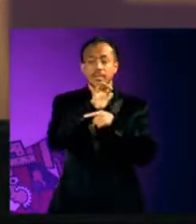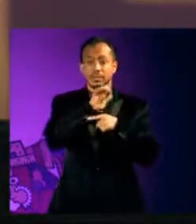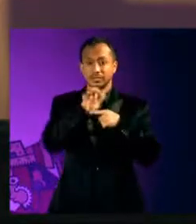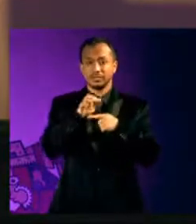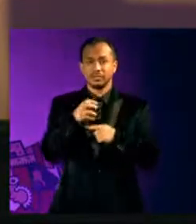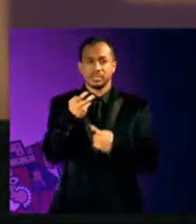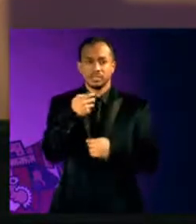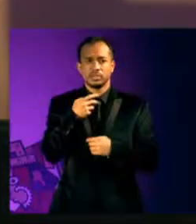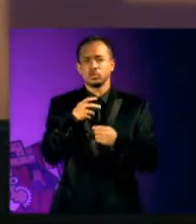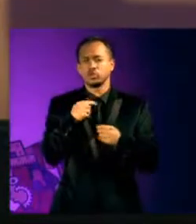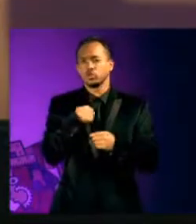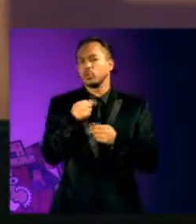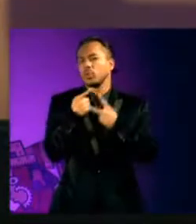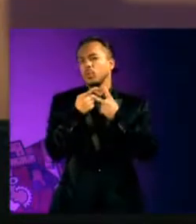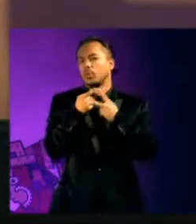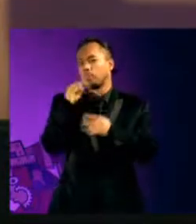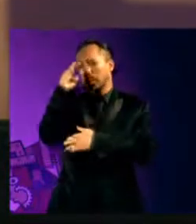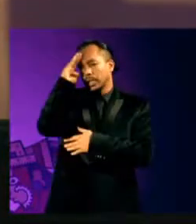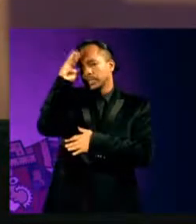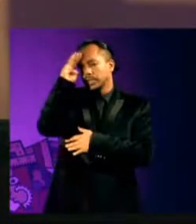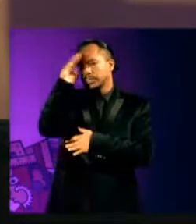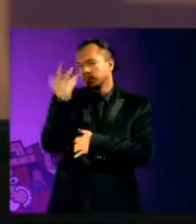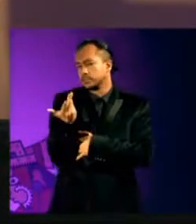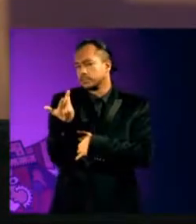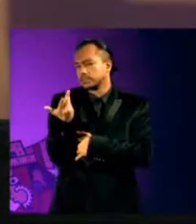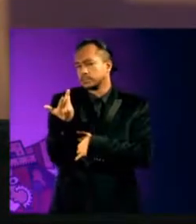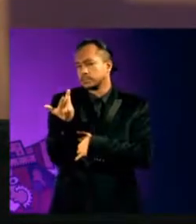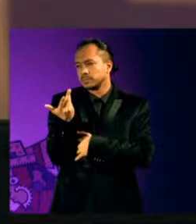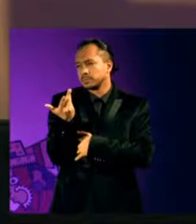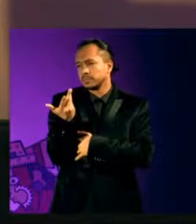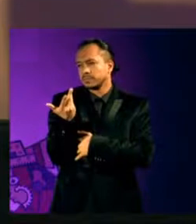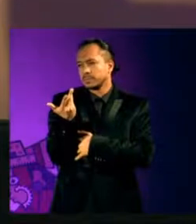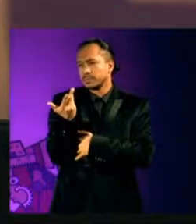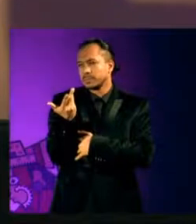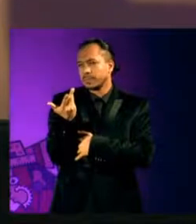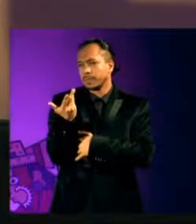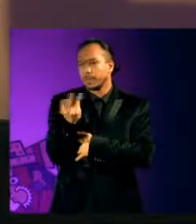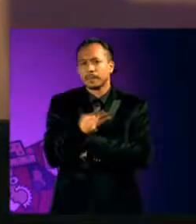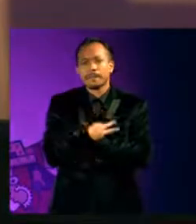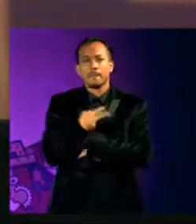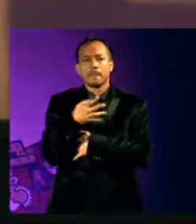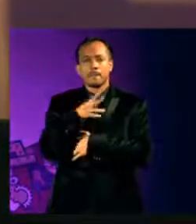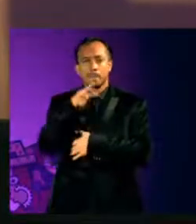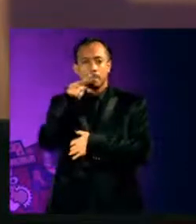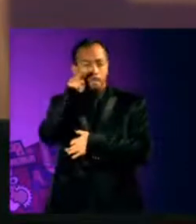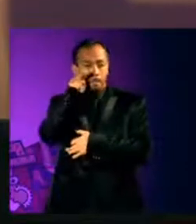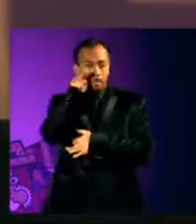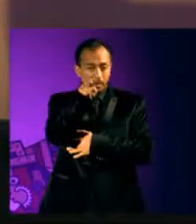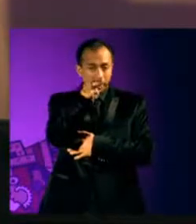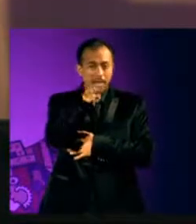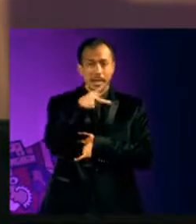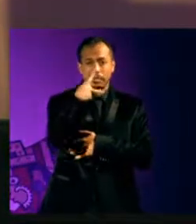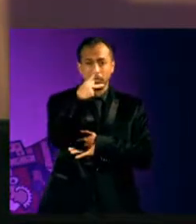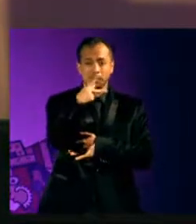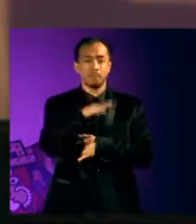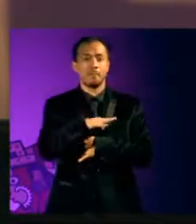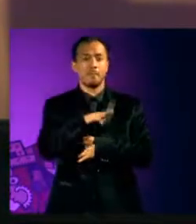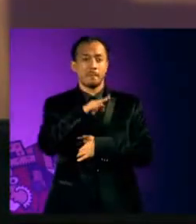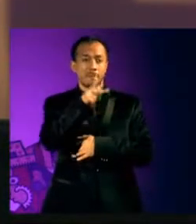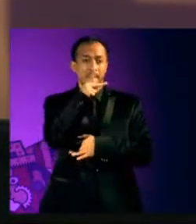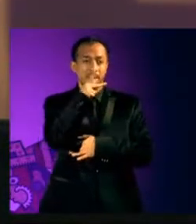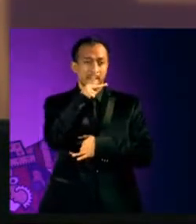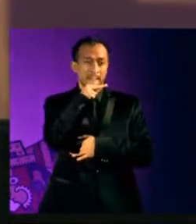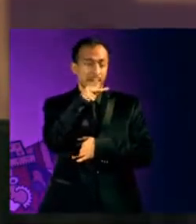es qué es esa sensación de ver a tu padre caer no yo recuerdo